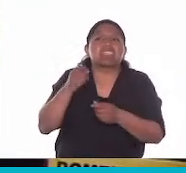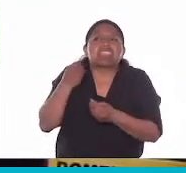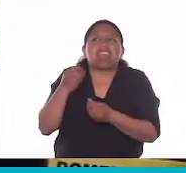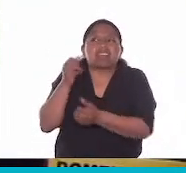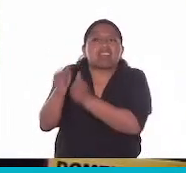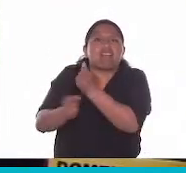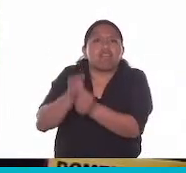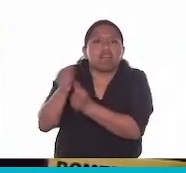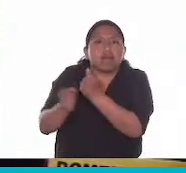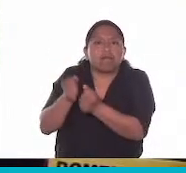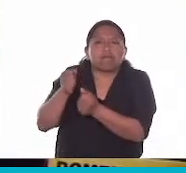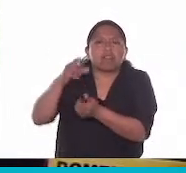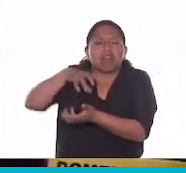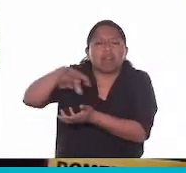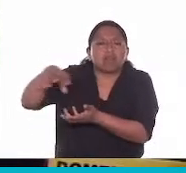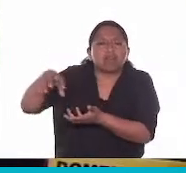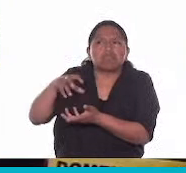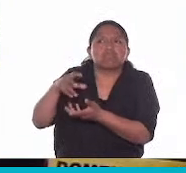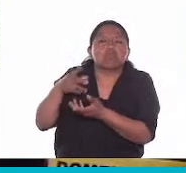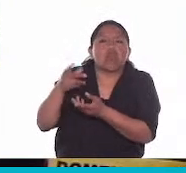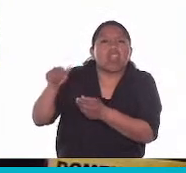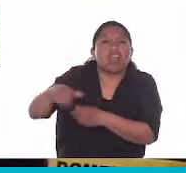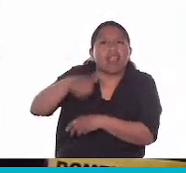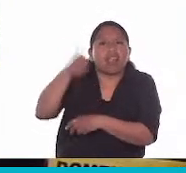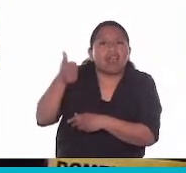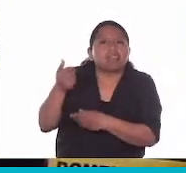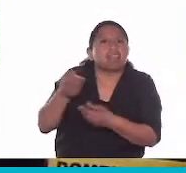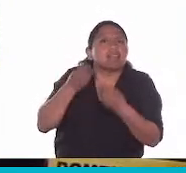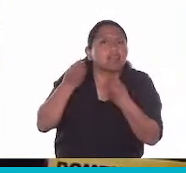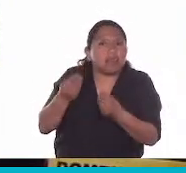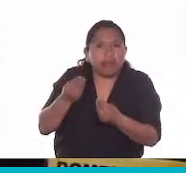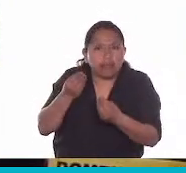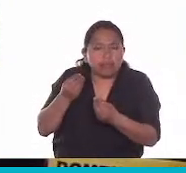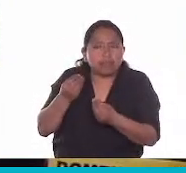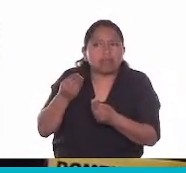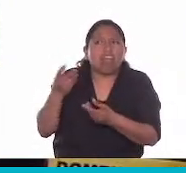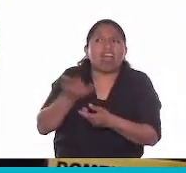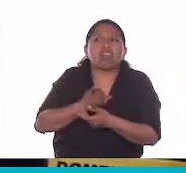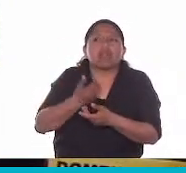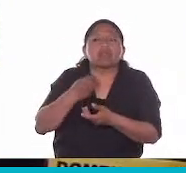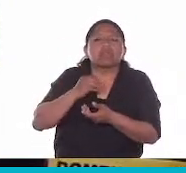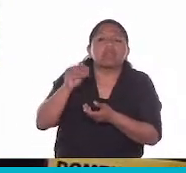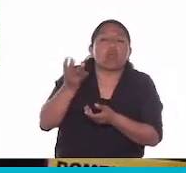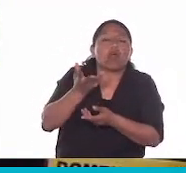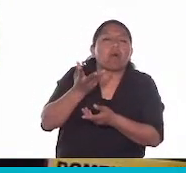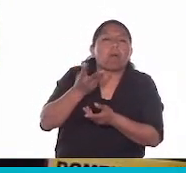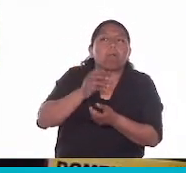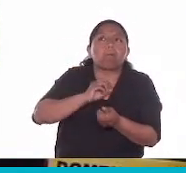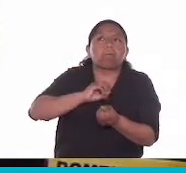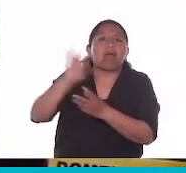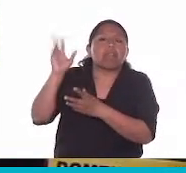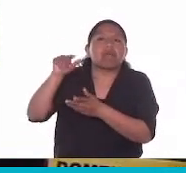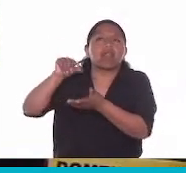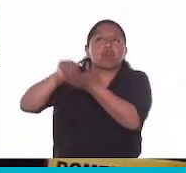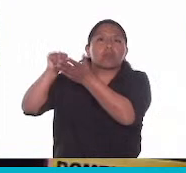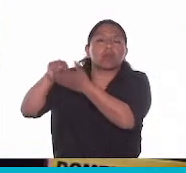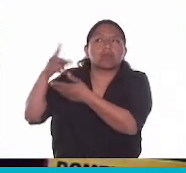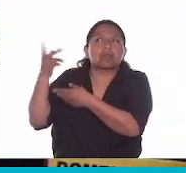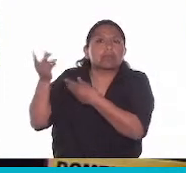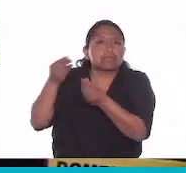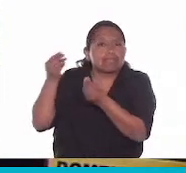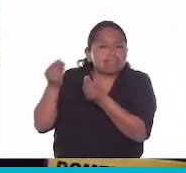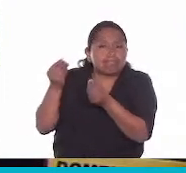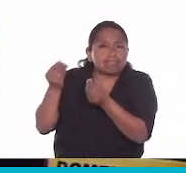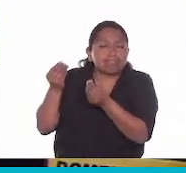fábrica con su rentabilidad a donde la ponen y si se la llevan afuera en que margen